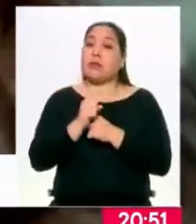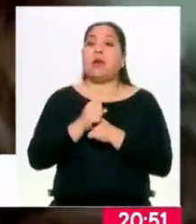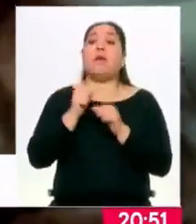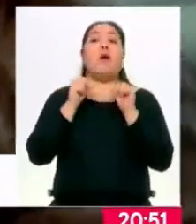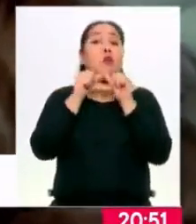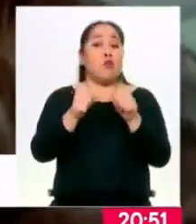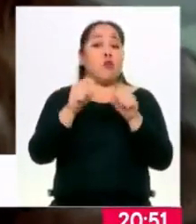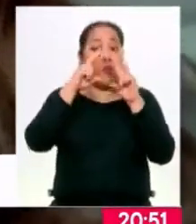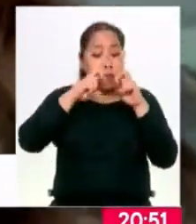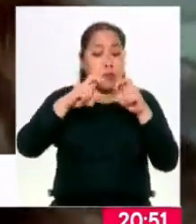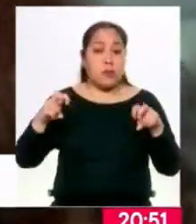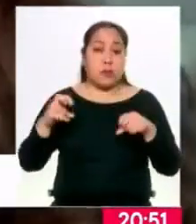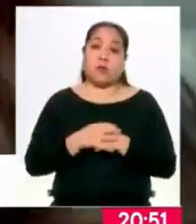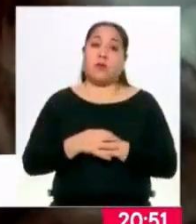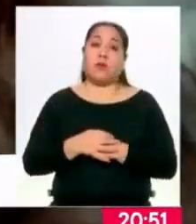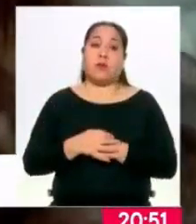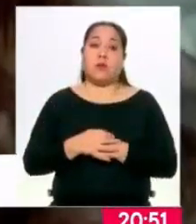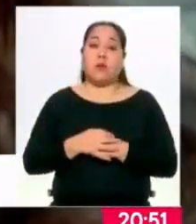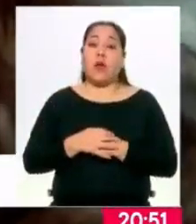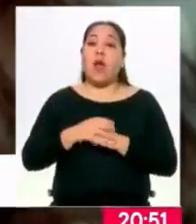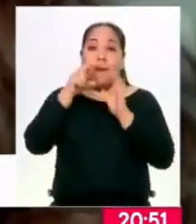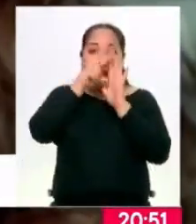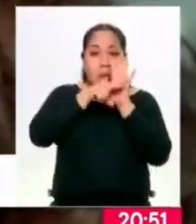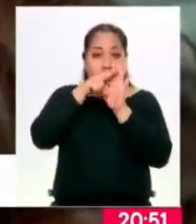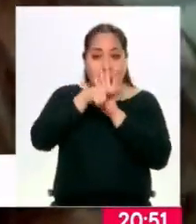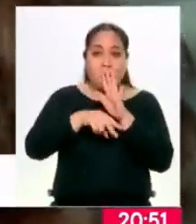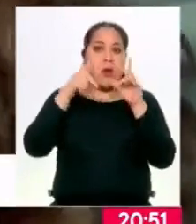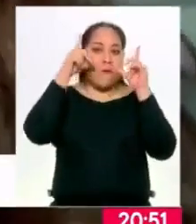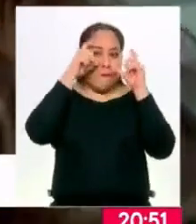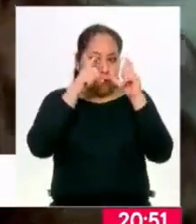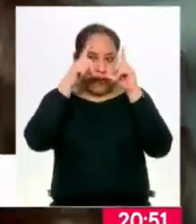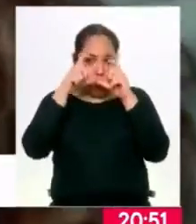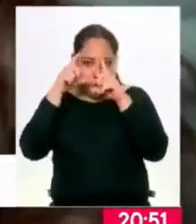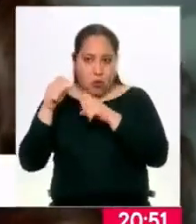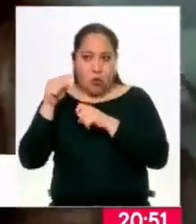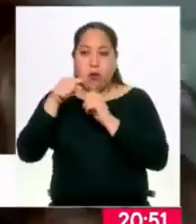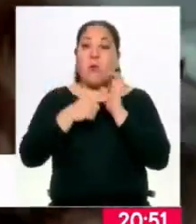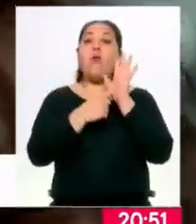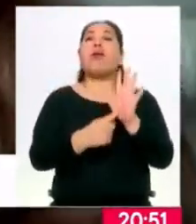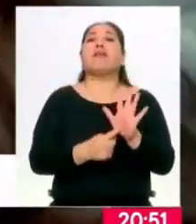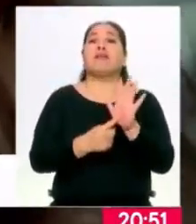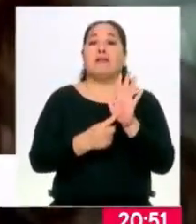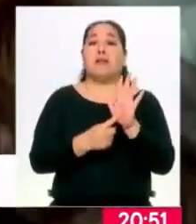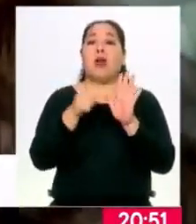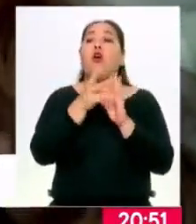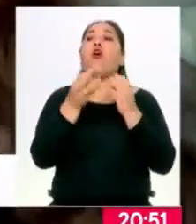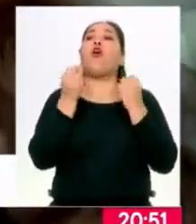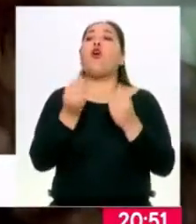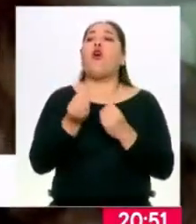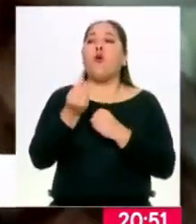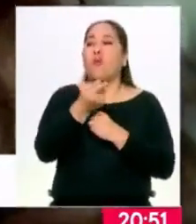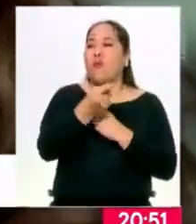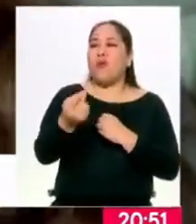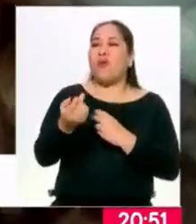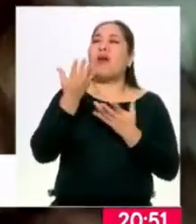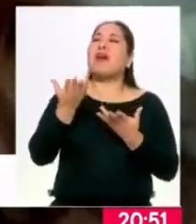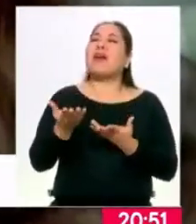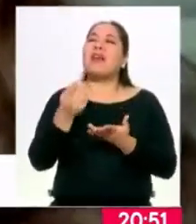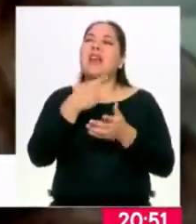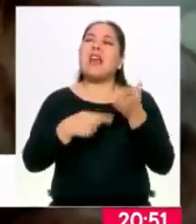a continuar con las investigaciones. Hay videos, hay fotografías que dan cuenta de los tratos a los que habrían